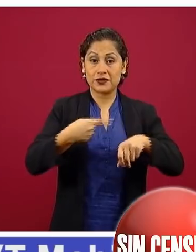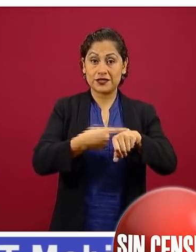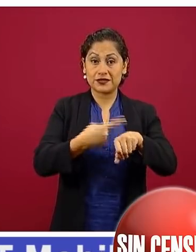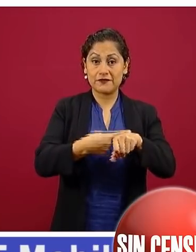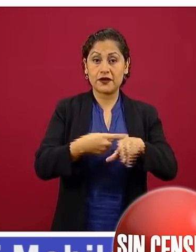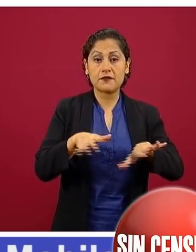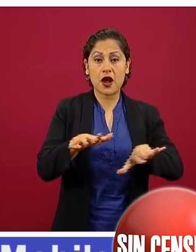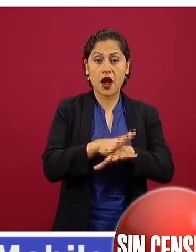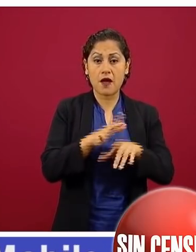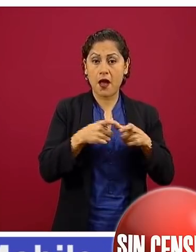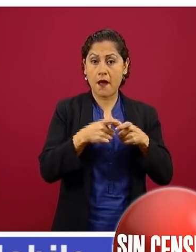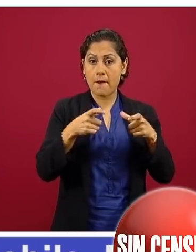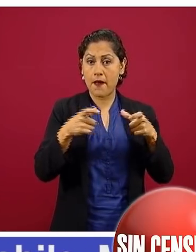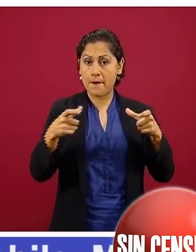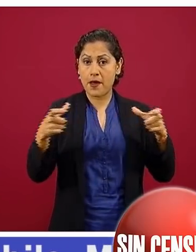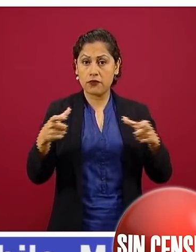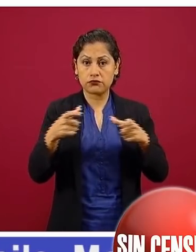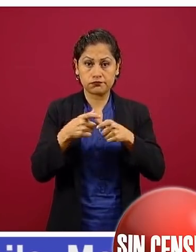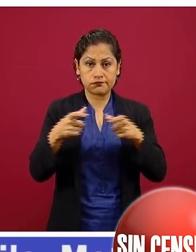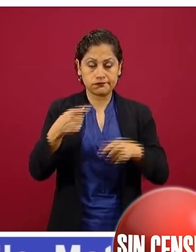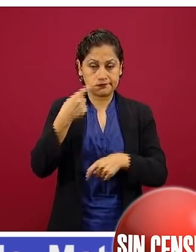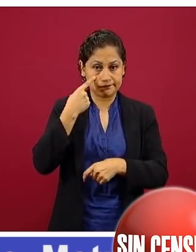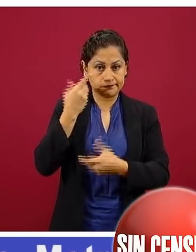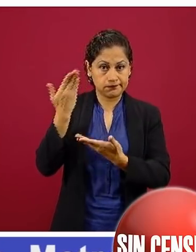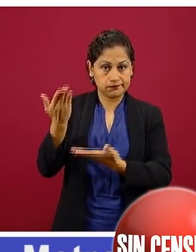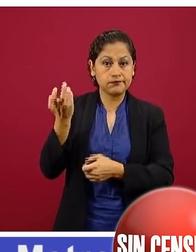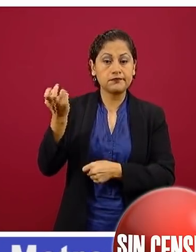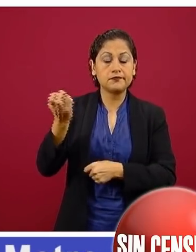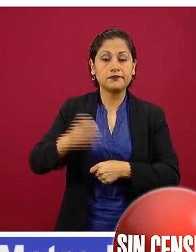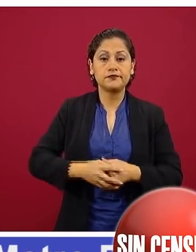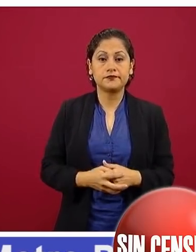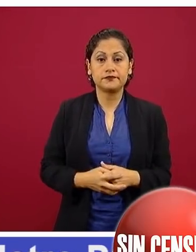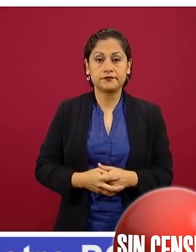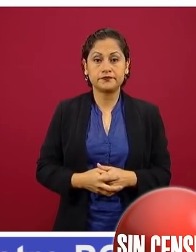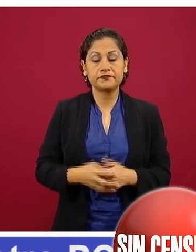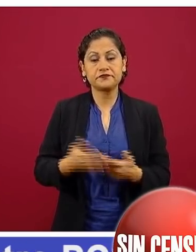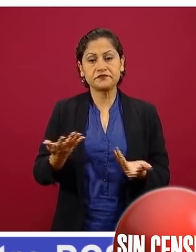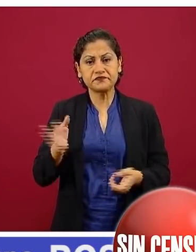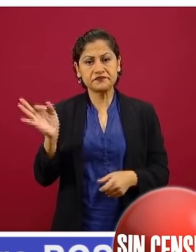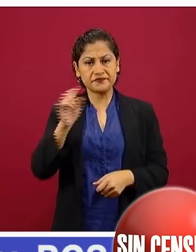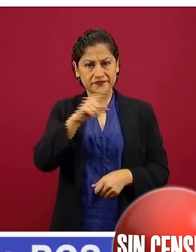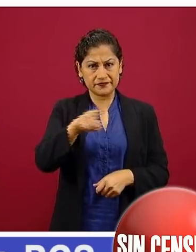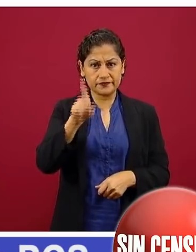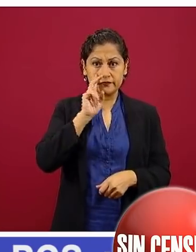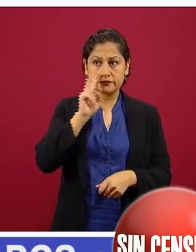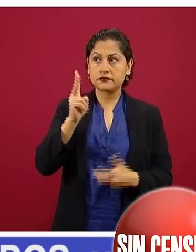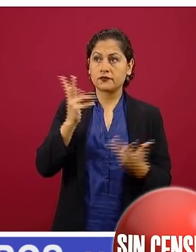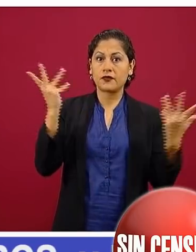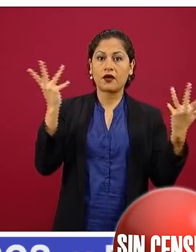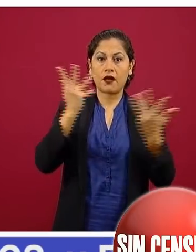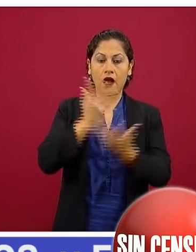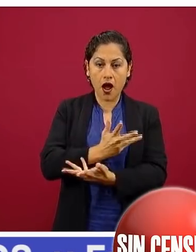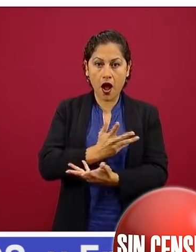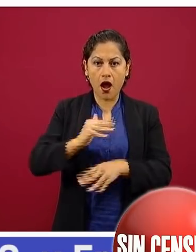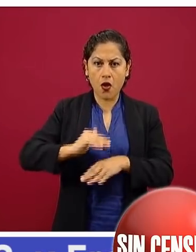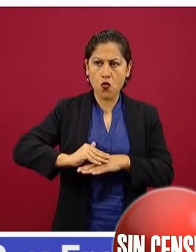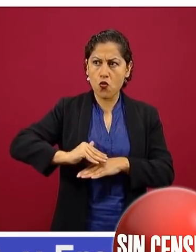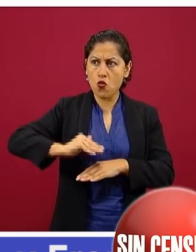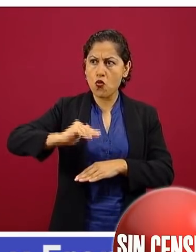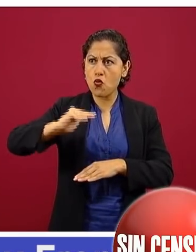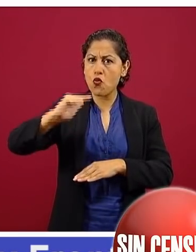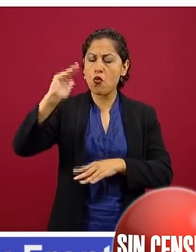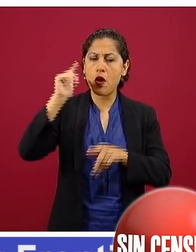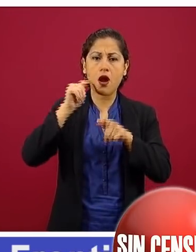y aquí en general esta gráfica puede causar desde luego una sensación de que la epidemia es